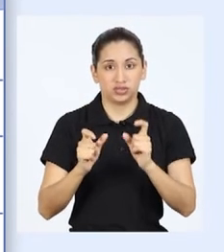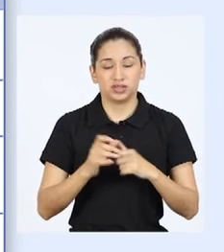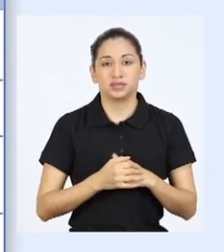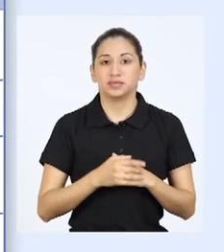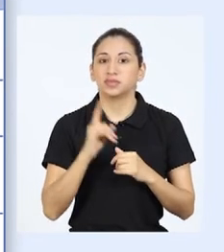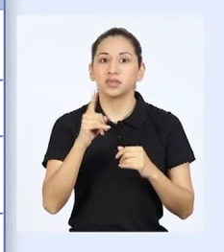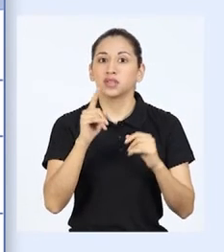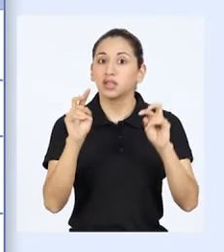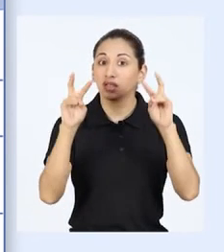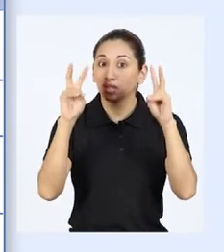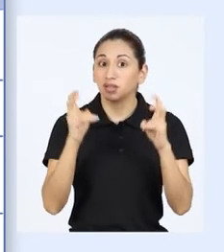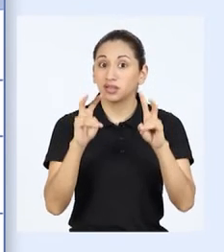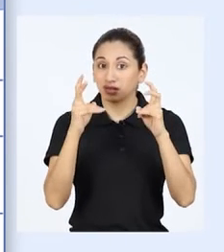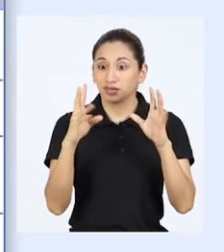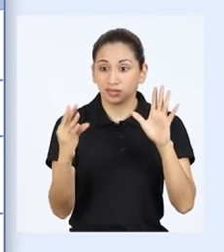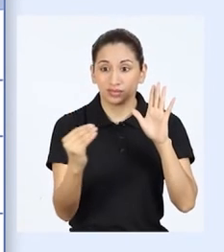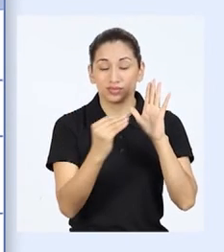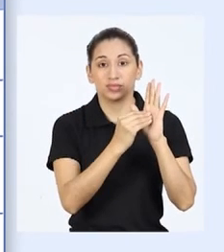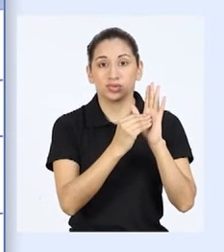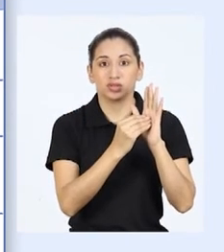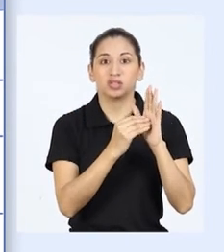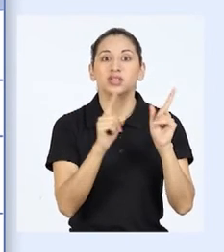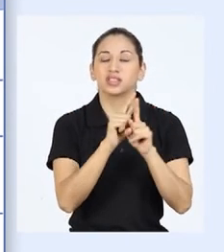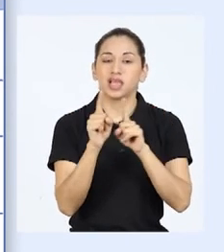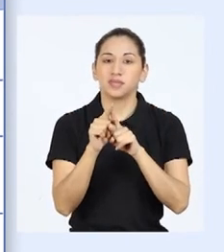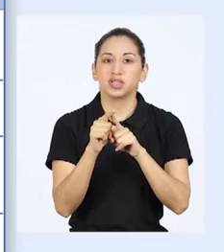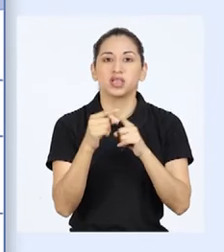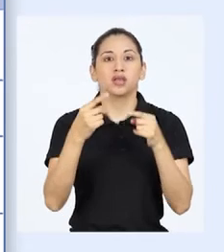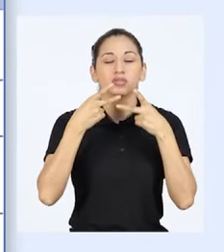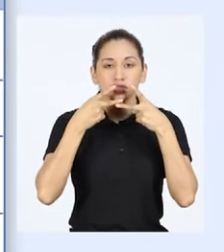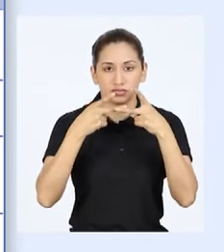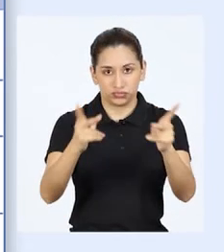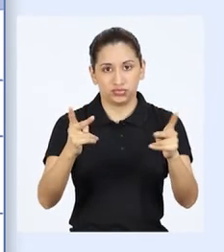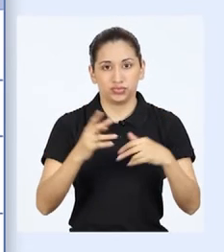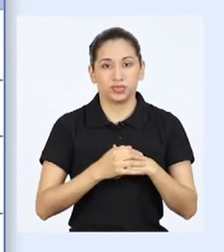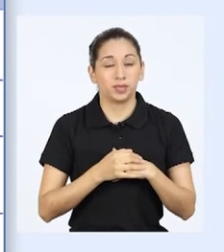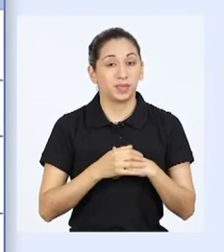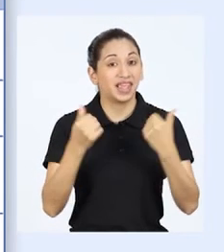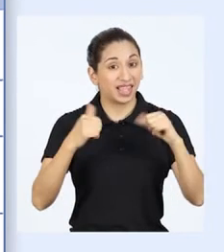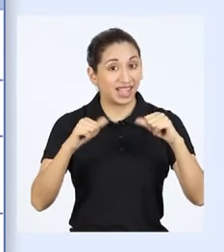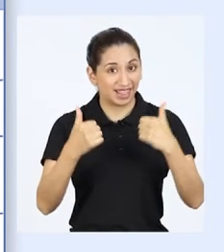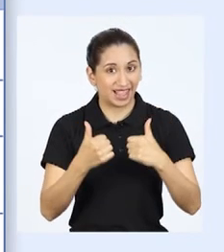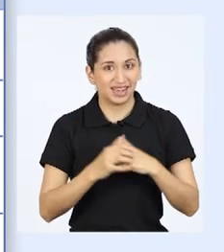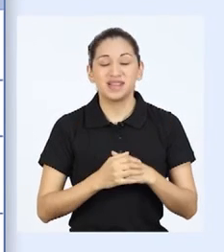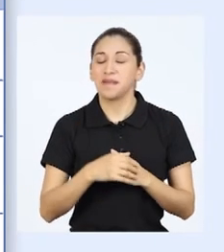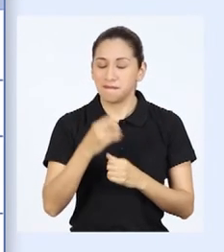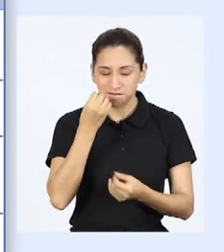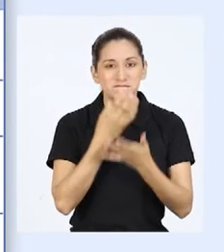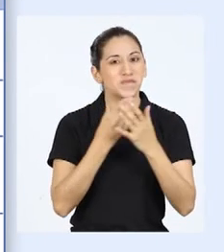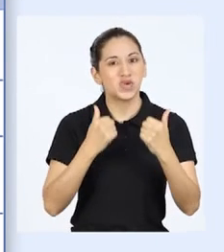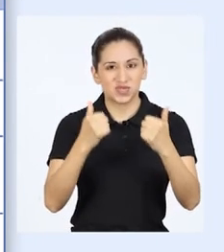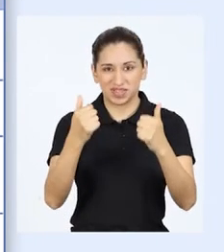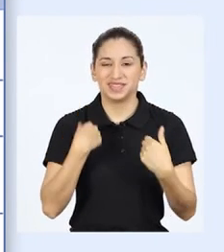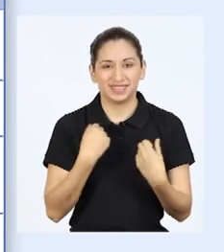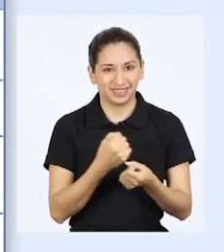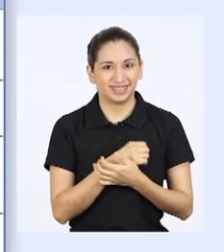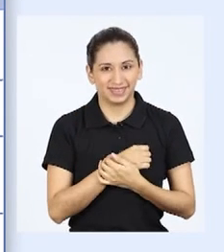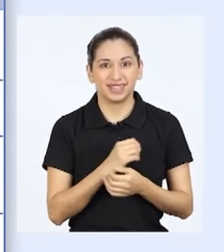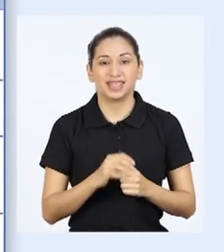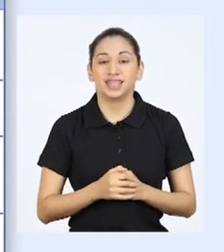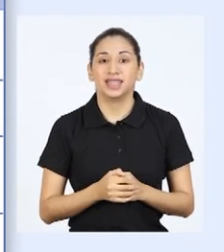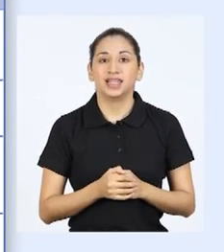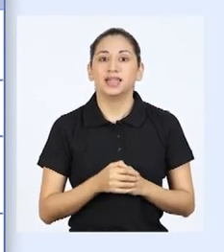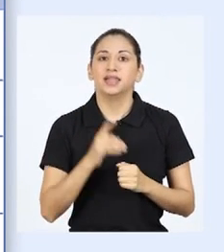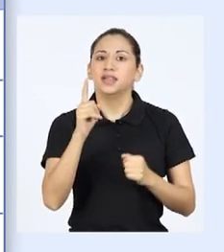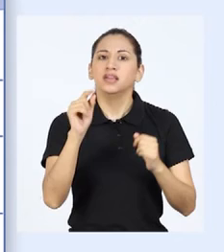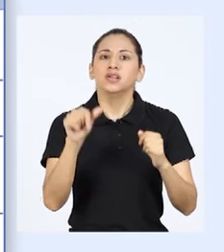el contenido que debe tener y el canal de difusión. ¿Qué te parece? Vamos por buen camino. ¿Y qué iría en